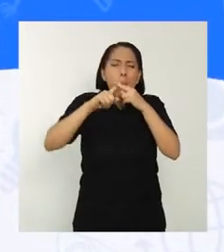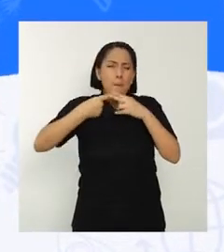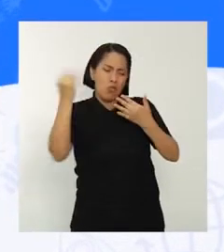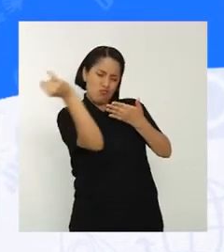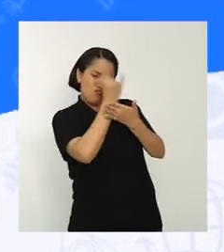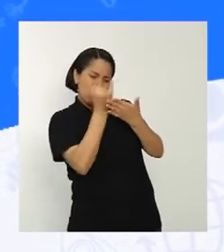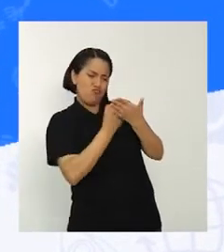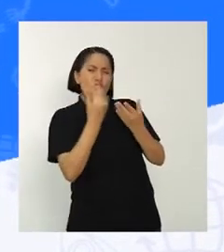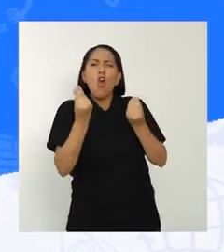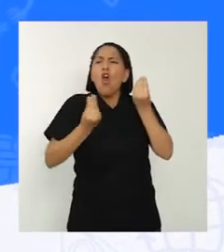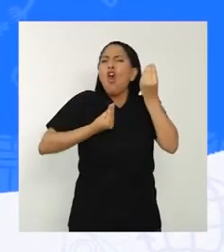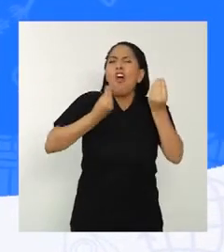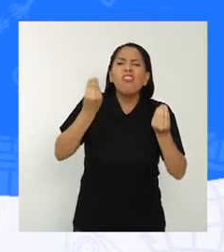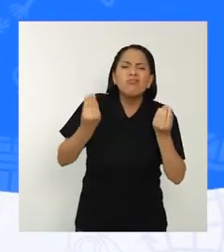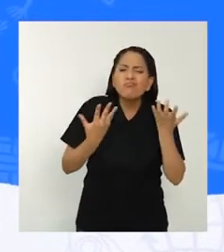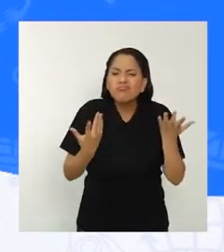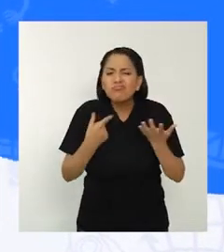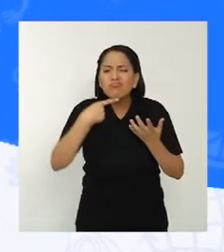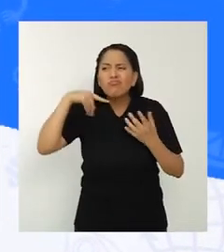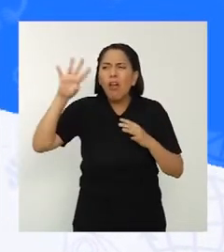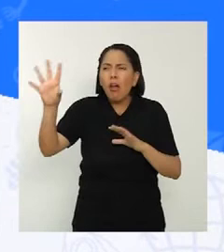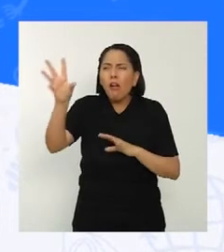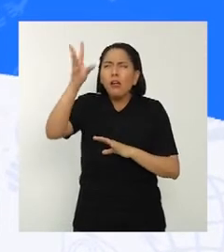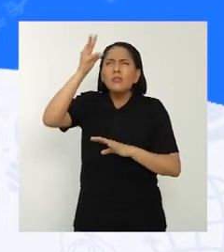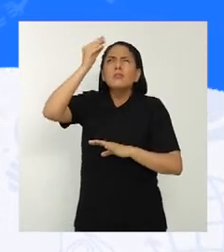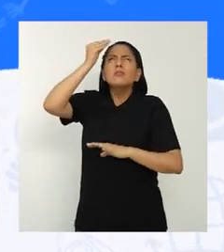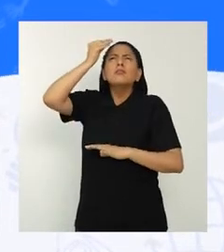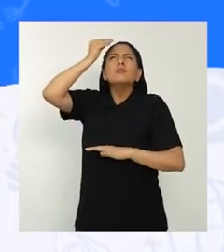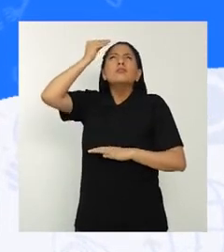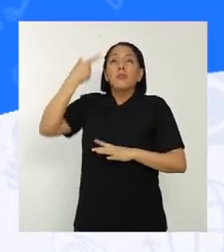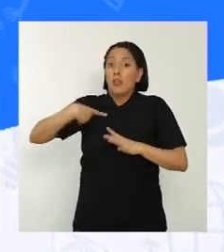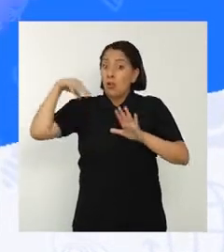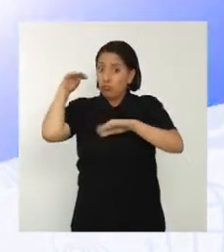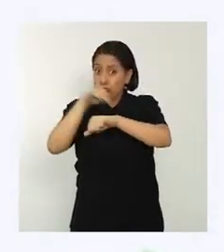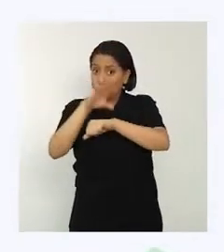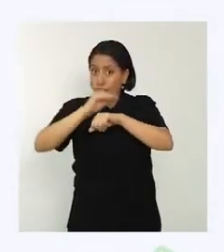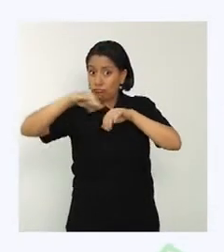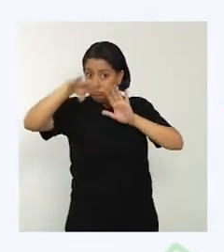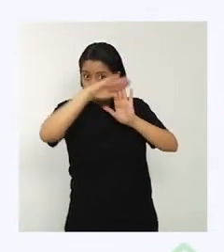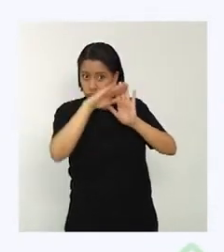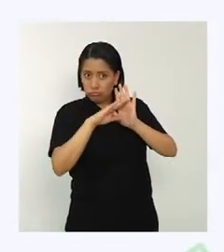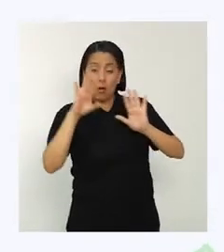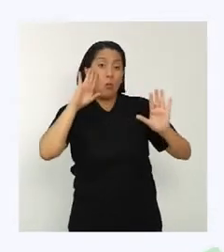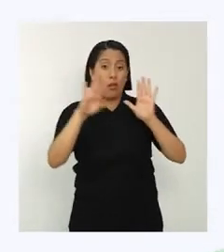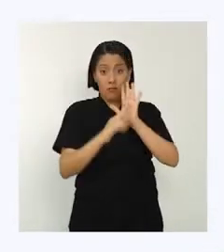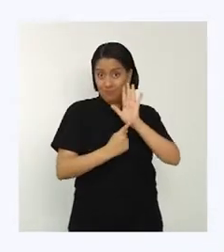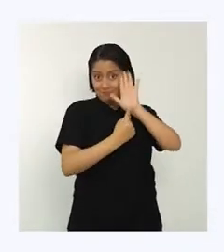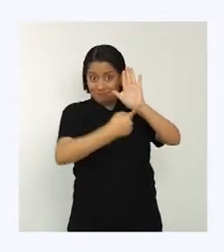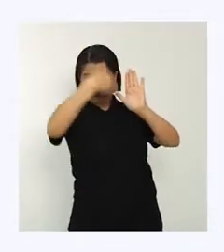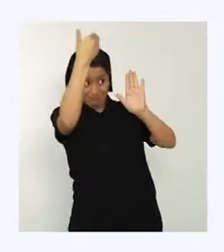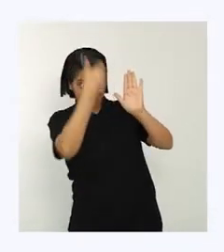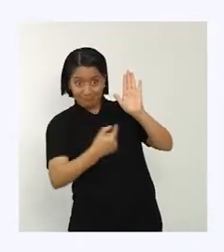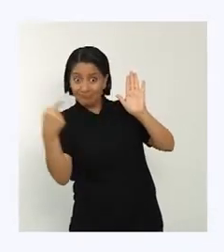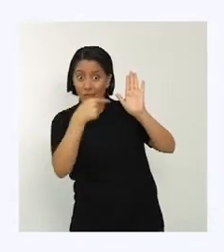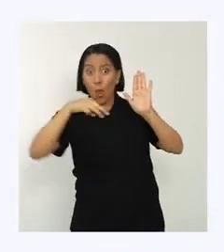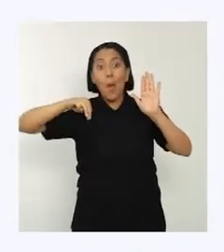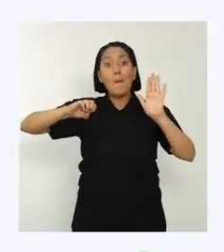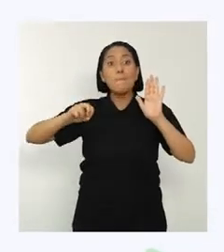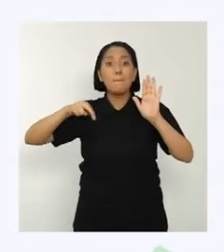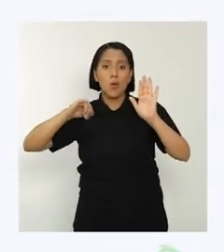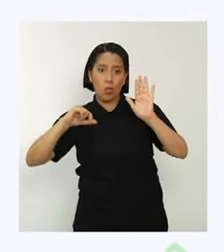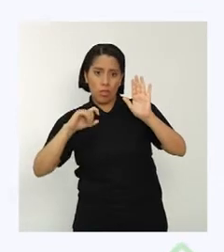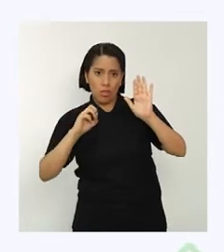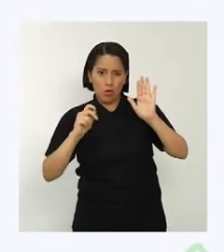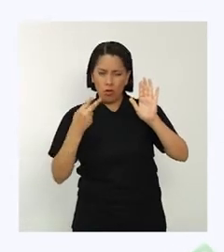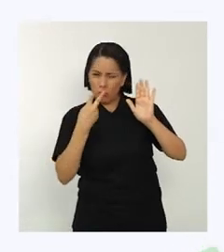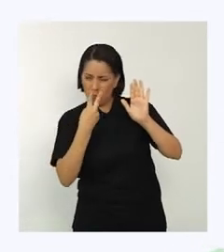nuestro personaje, tenemos que inspirarnos en la siguiente referencia. Este es un monigote y como pueden ver,